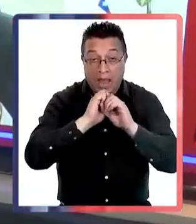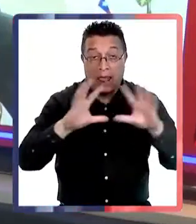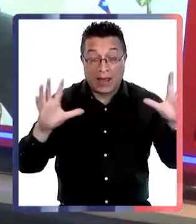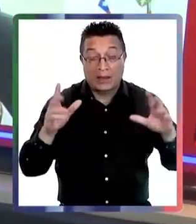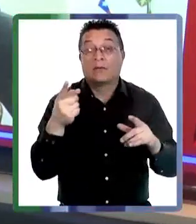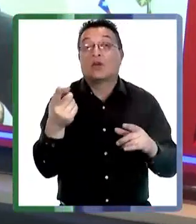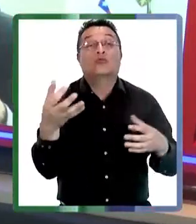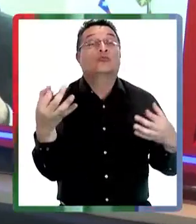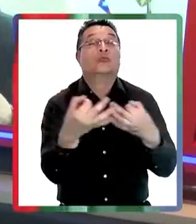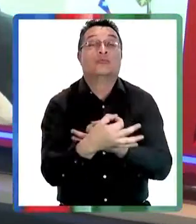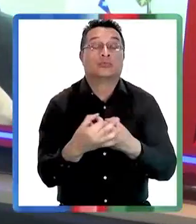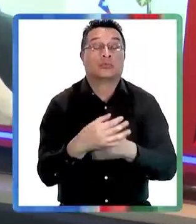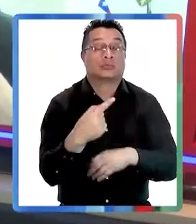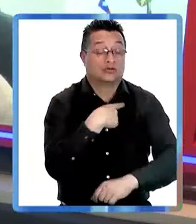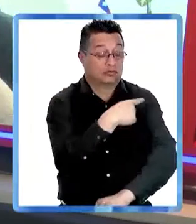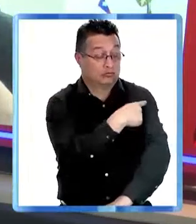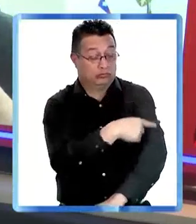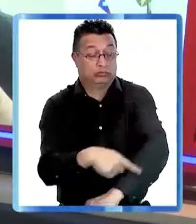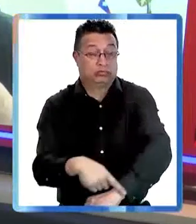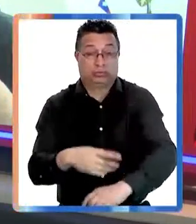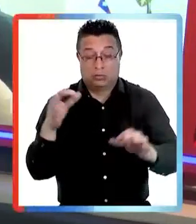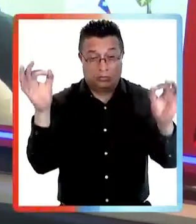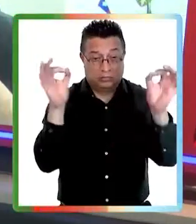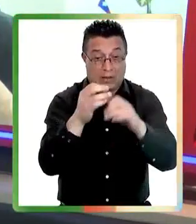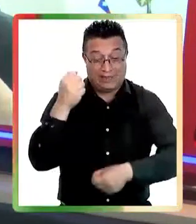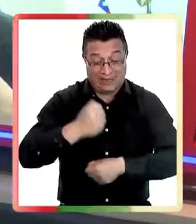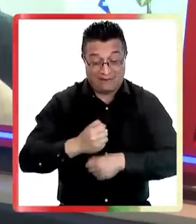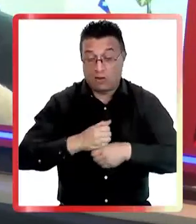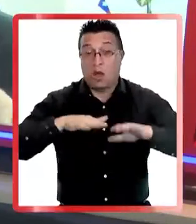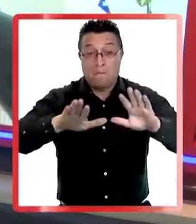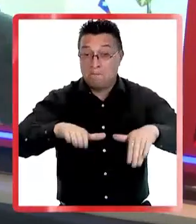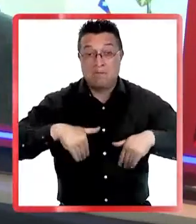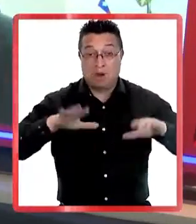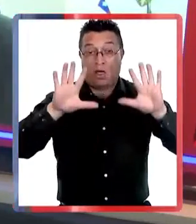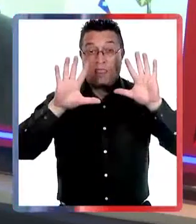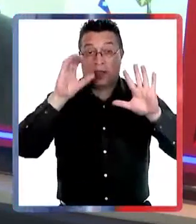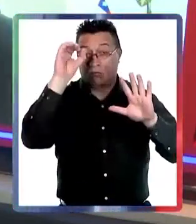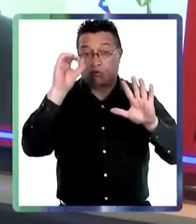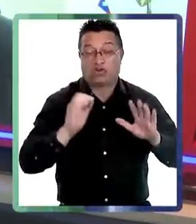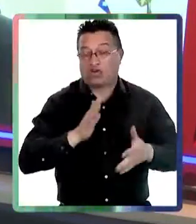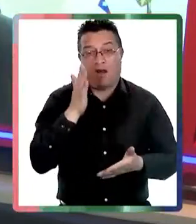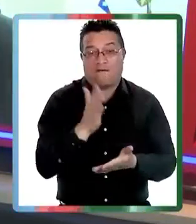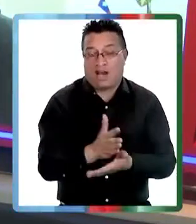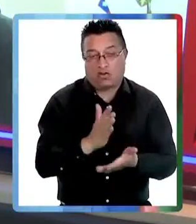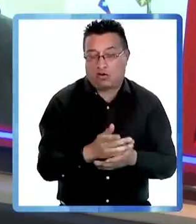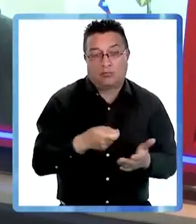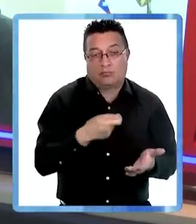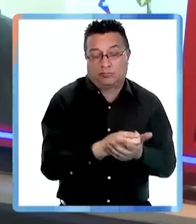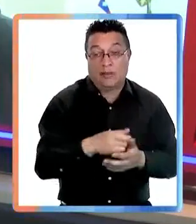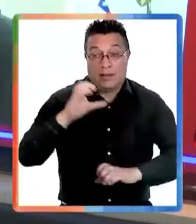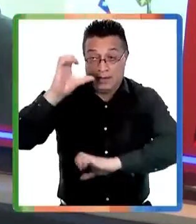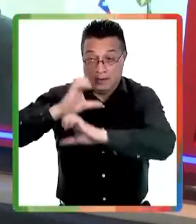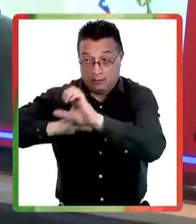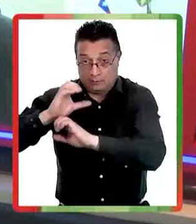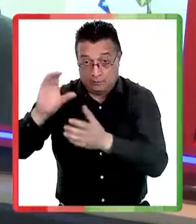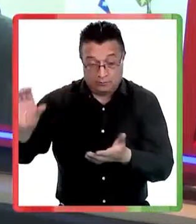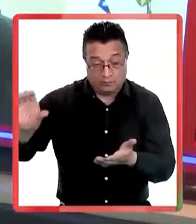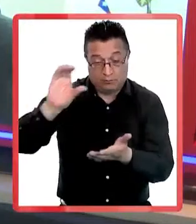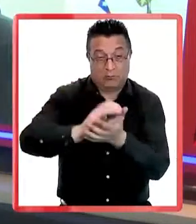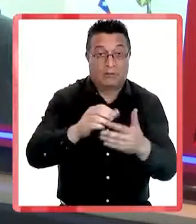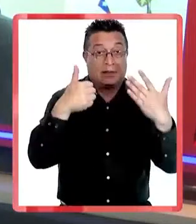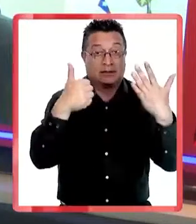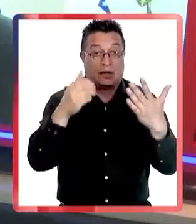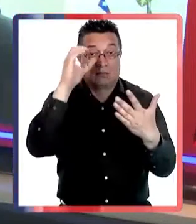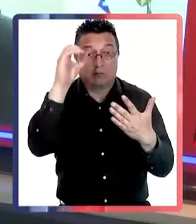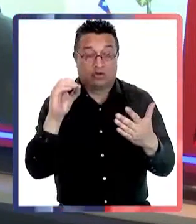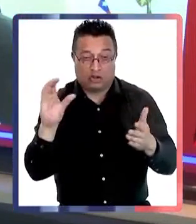aclararle las cosas a la gente que nos está viendo, yo decía desde Arica a Magallanes, el trabajador va a seguir cotizando el 10% obligatorio, el empleador va a aportar con